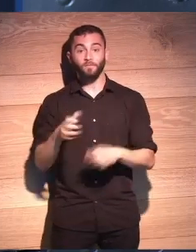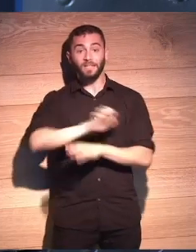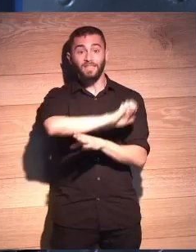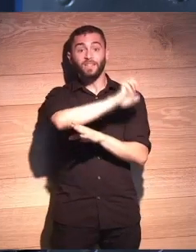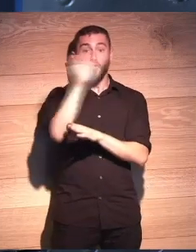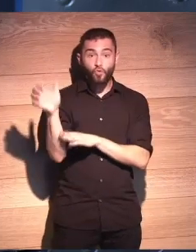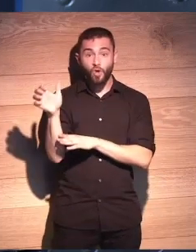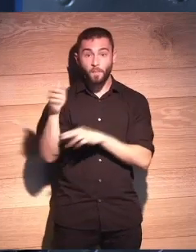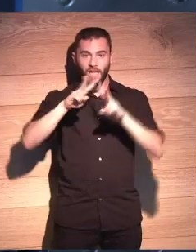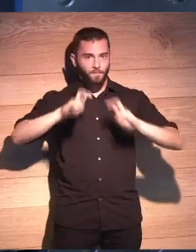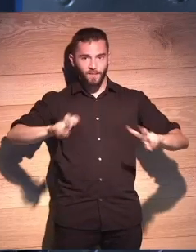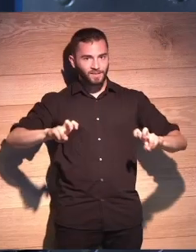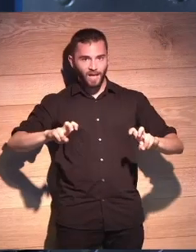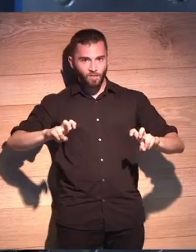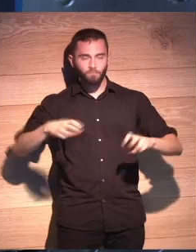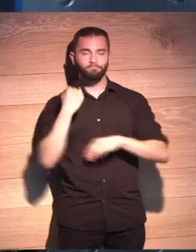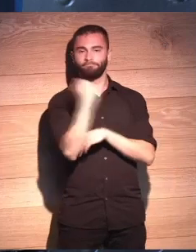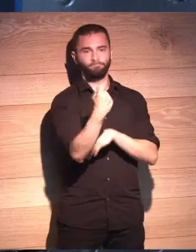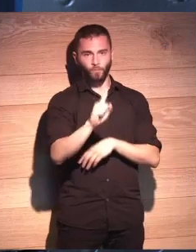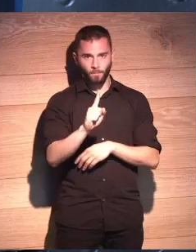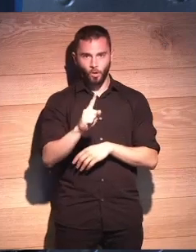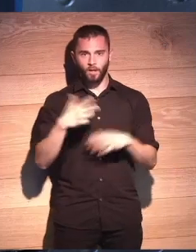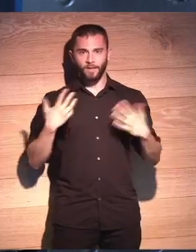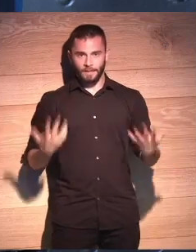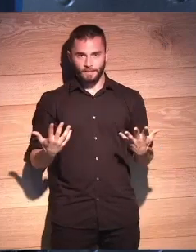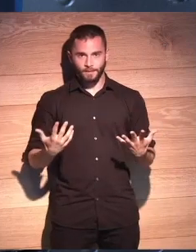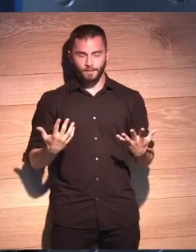este tipo de investigación no se apoya y todavía está consiguiendo